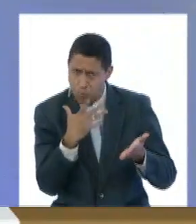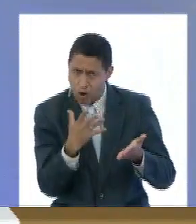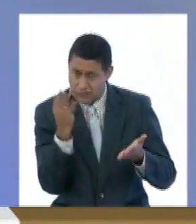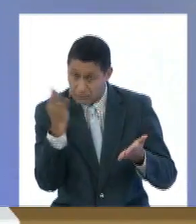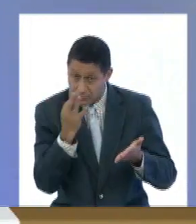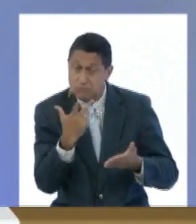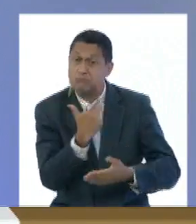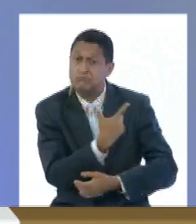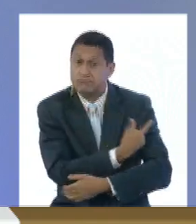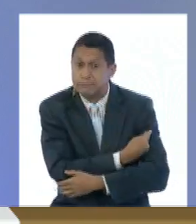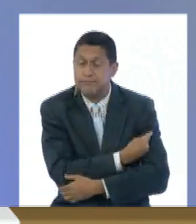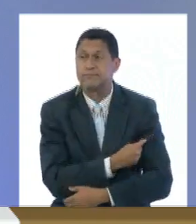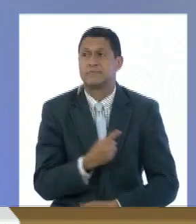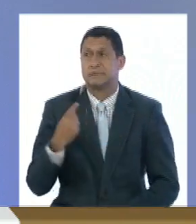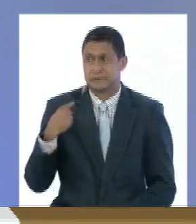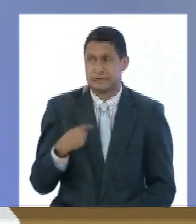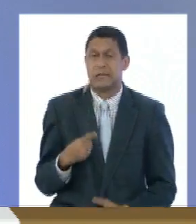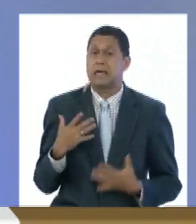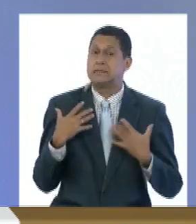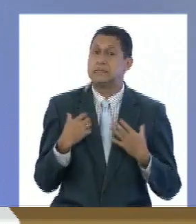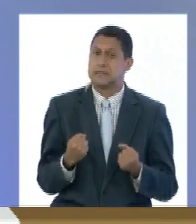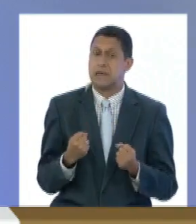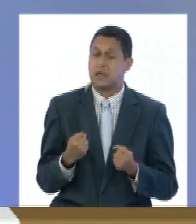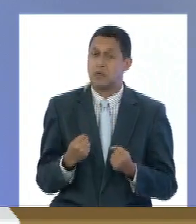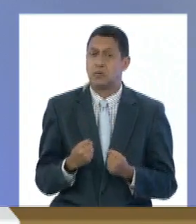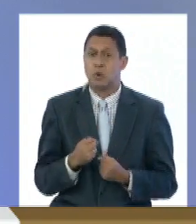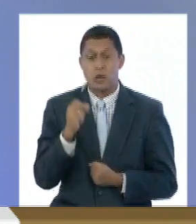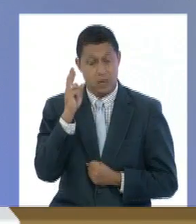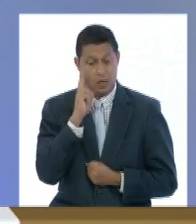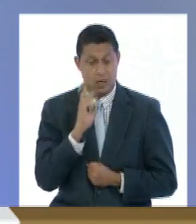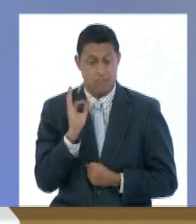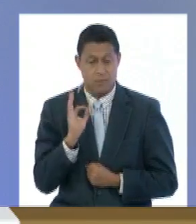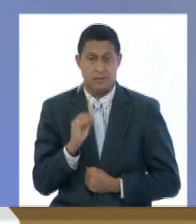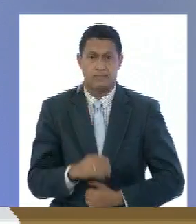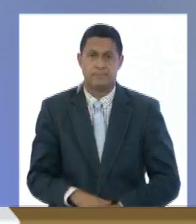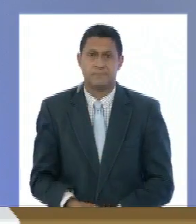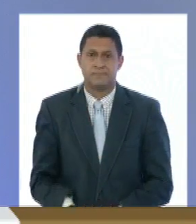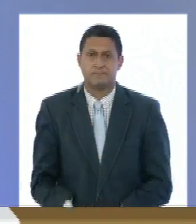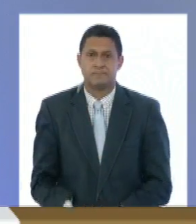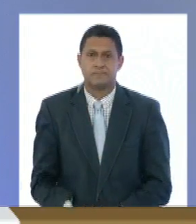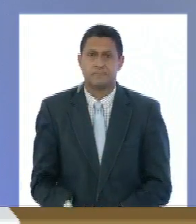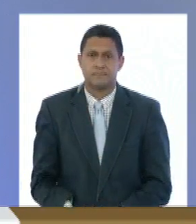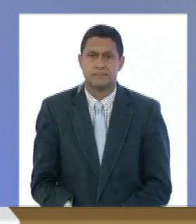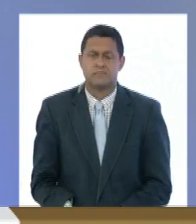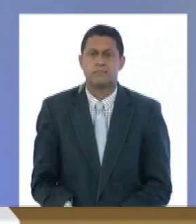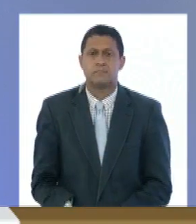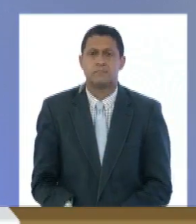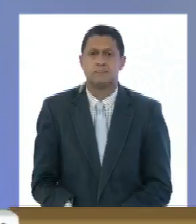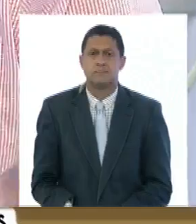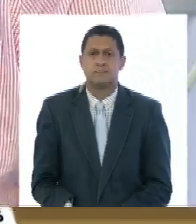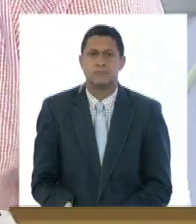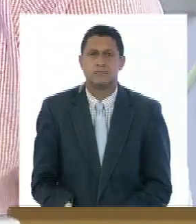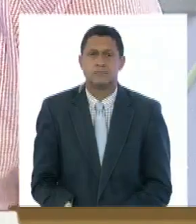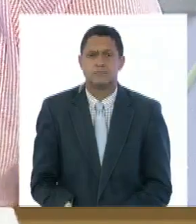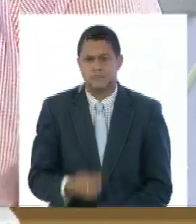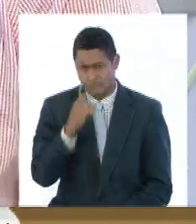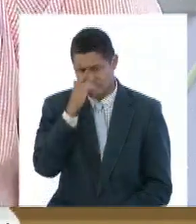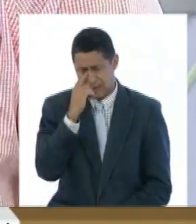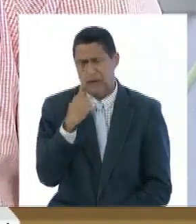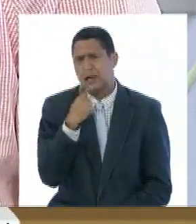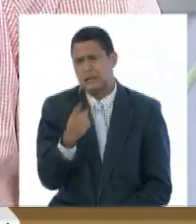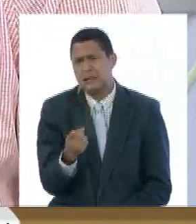aportando, vendiendo, tenga las condiciones de salud, salubridad adecuadas para la aplicación para este niño, ¿no? Por supuesto. La buena noticia es